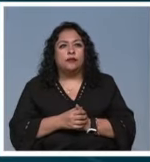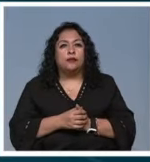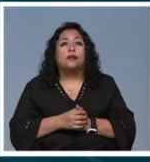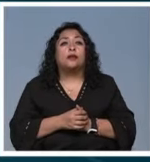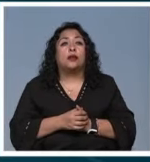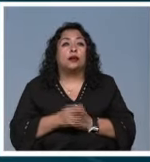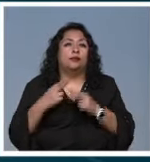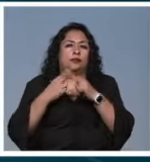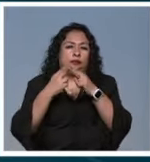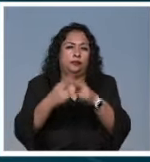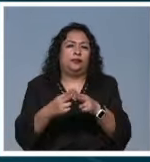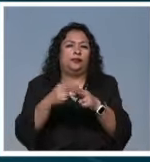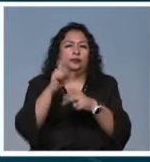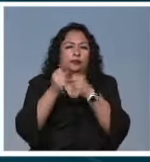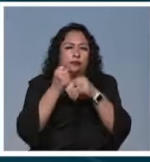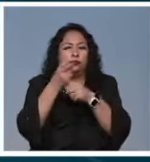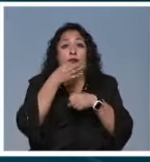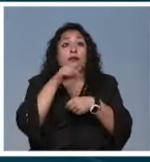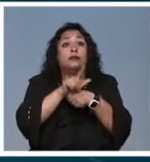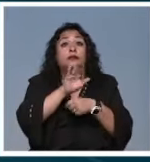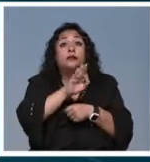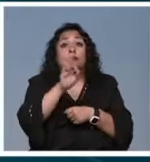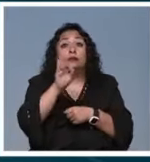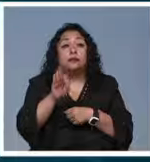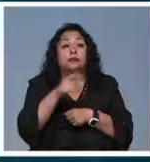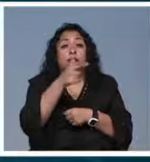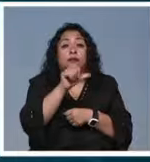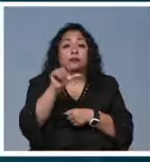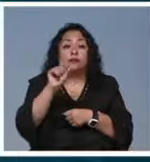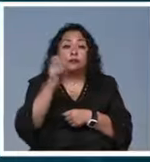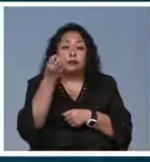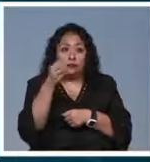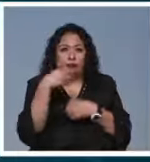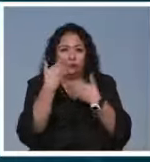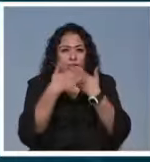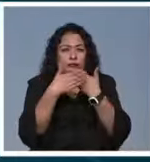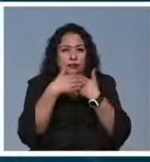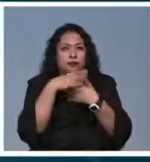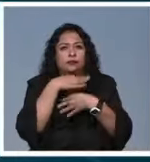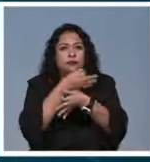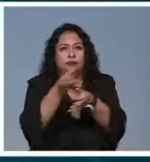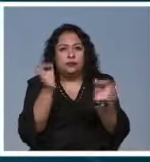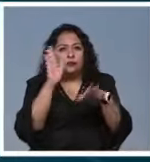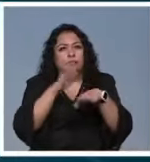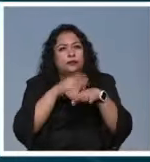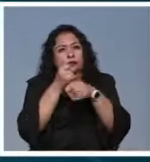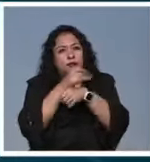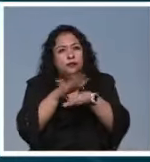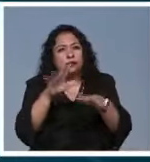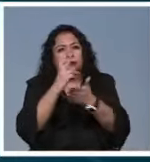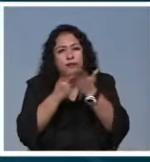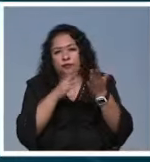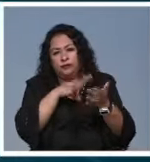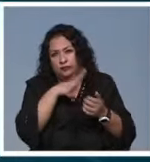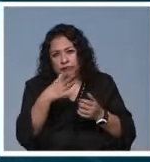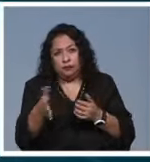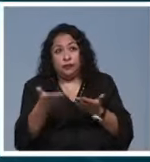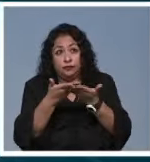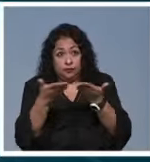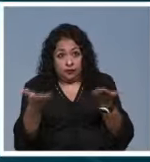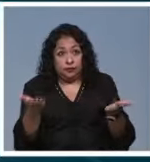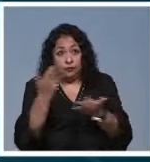El 20º aniversario del festival se celebrará del 7 al 20 de octubre. Próximamente se darán a conocer más detalles del programa general. Por lo